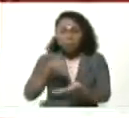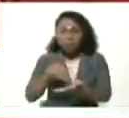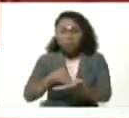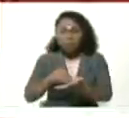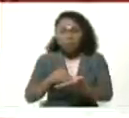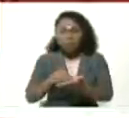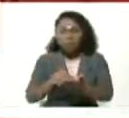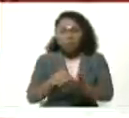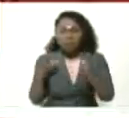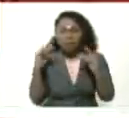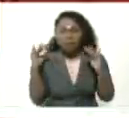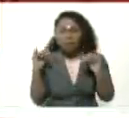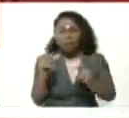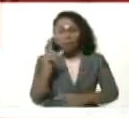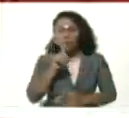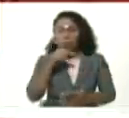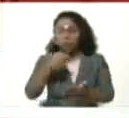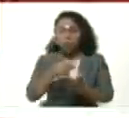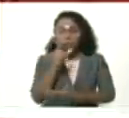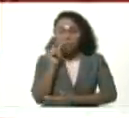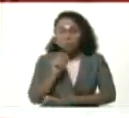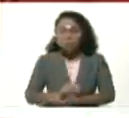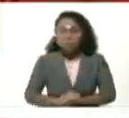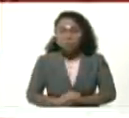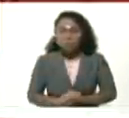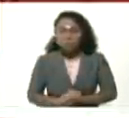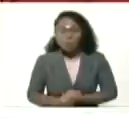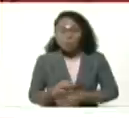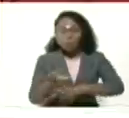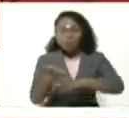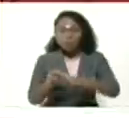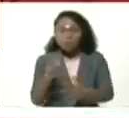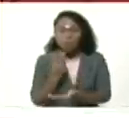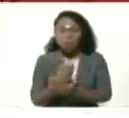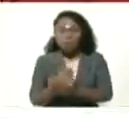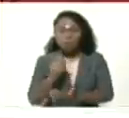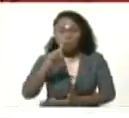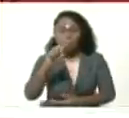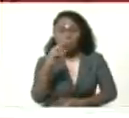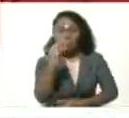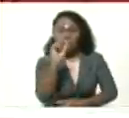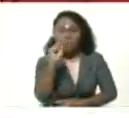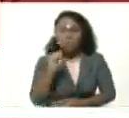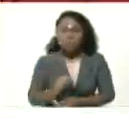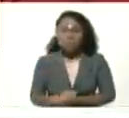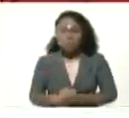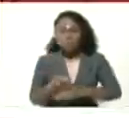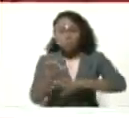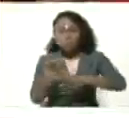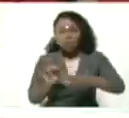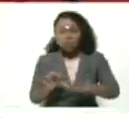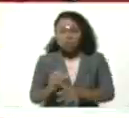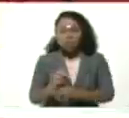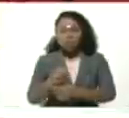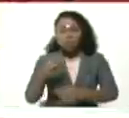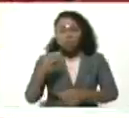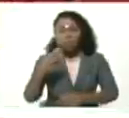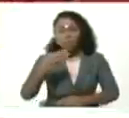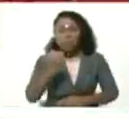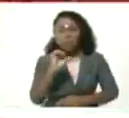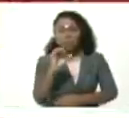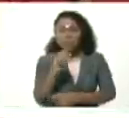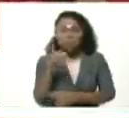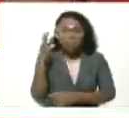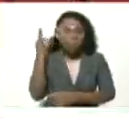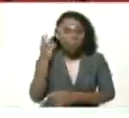Vázquez. Municipio Monagas, Luis Silva. Municipio Peñalver, María Guatache. Municipio Simón